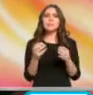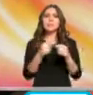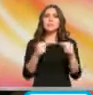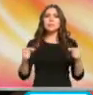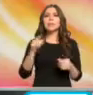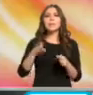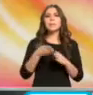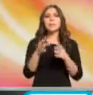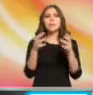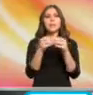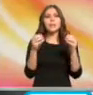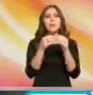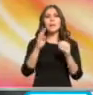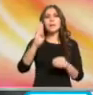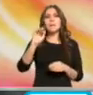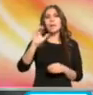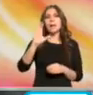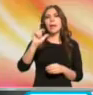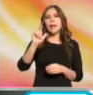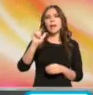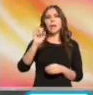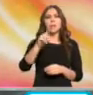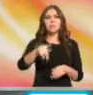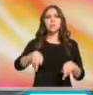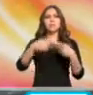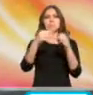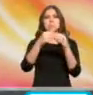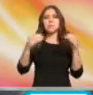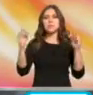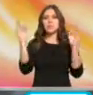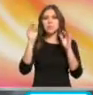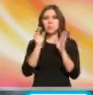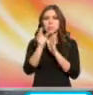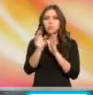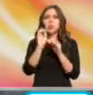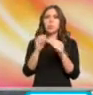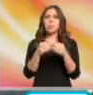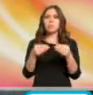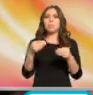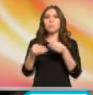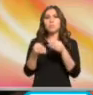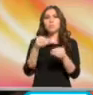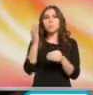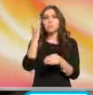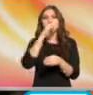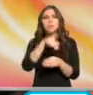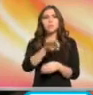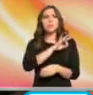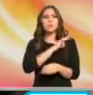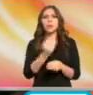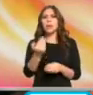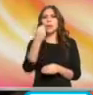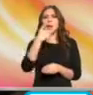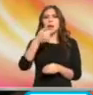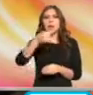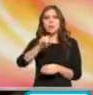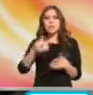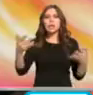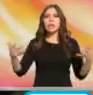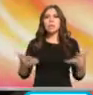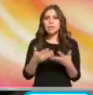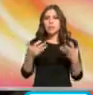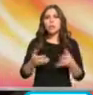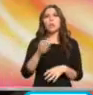en estas franjitas, así. Nos los venden congelado o al tiempo. Y se puede consumir así, al natural en ensaladas, o lo